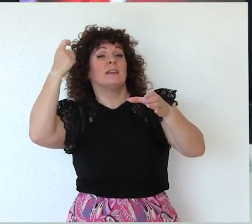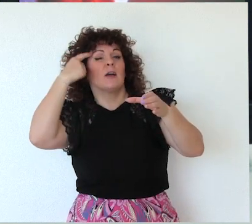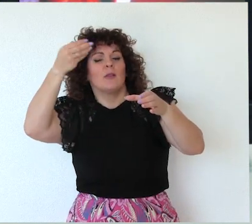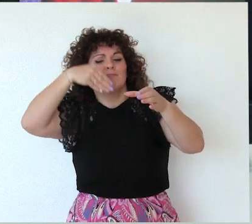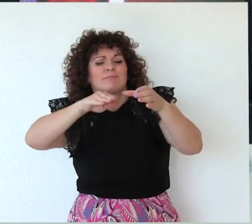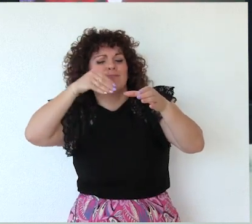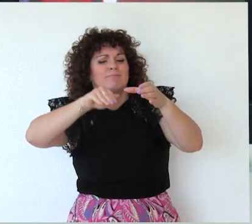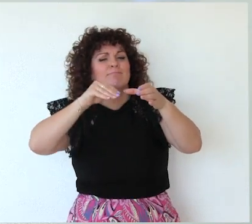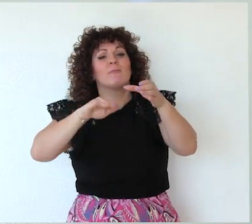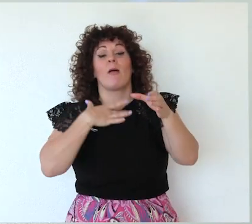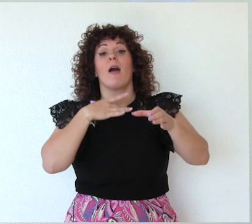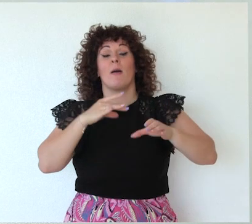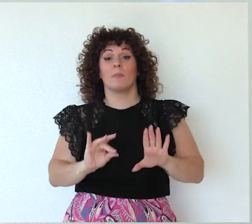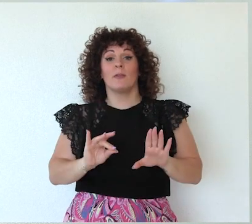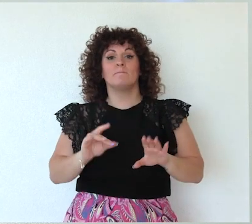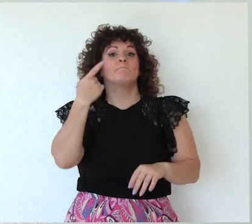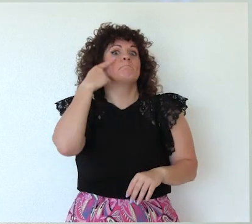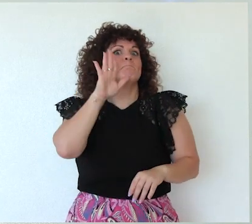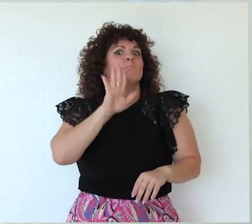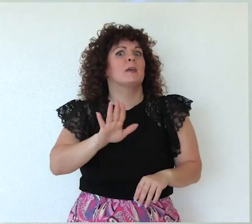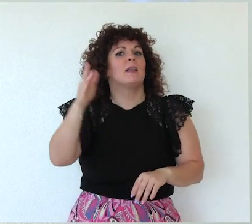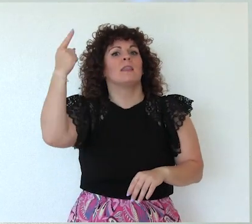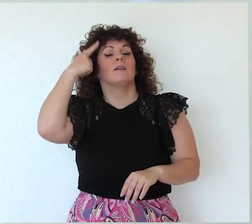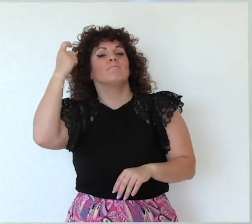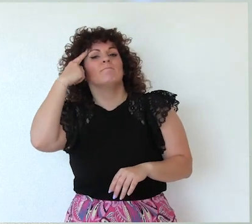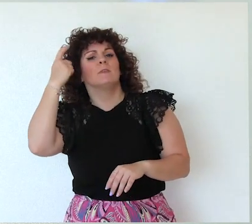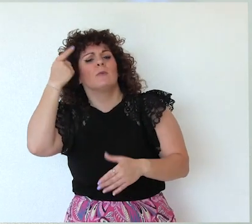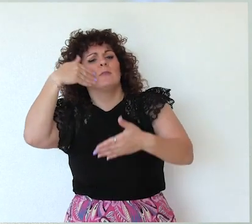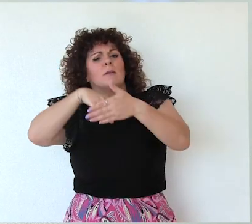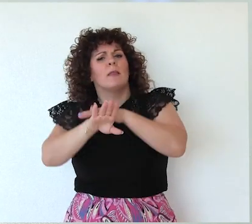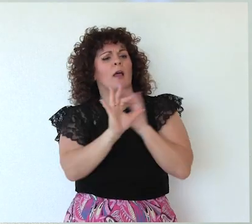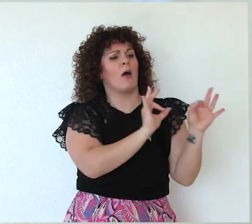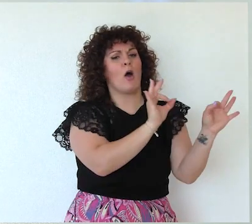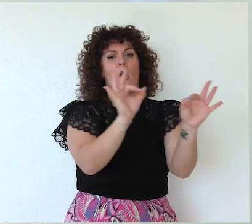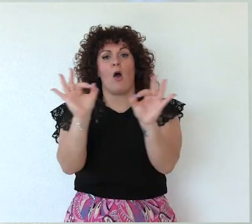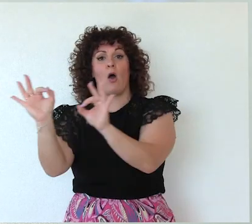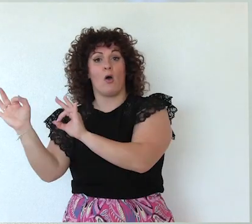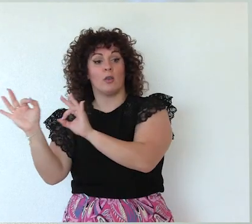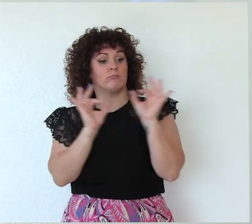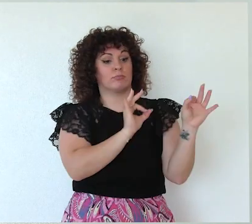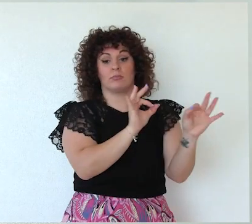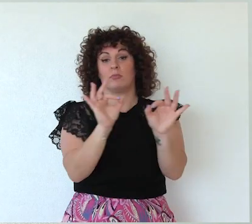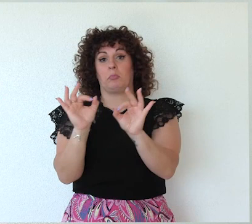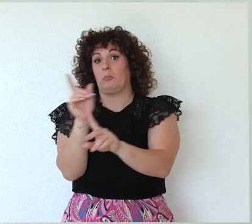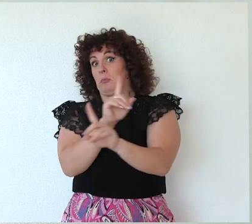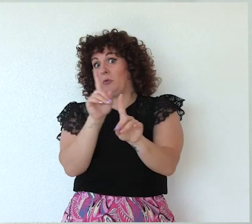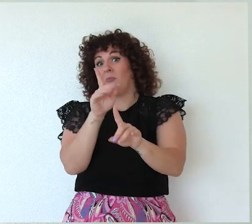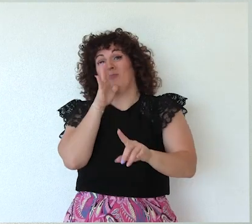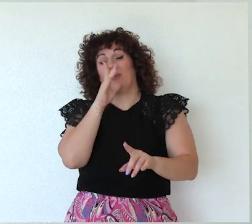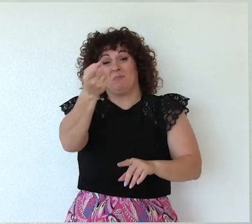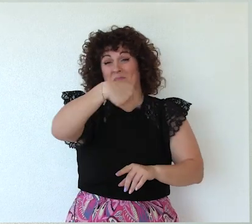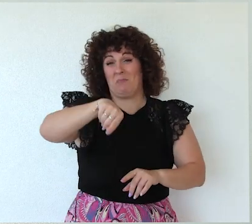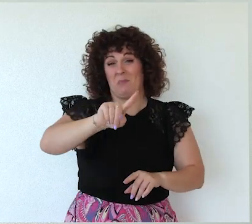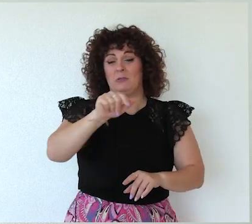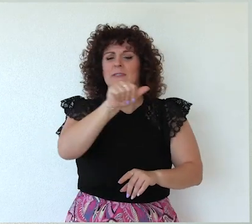los recuerdos. Puede parecer que los recuerdos no se almacenan de una manera lógica. De hecho, es posible que no